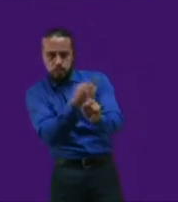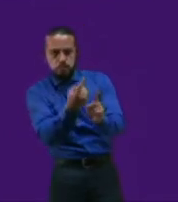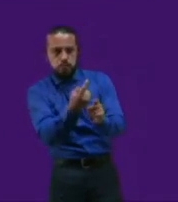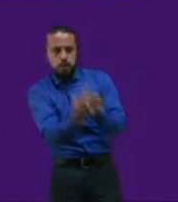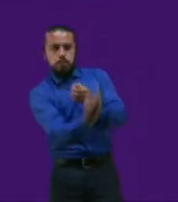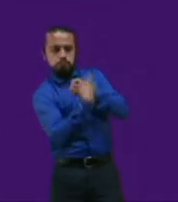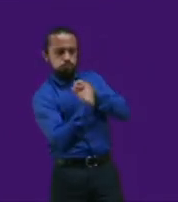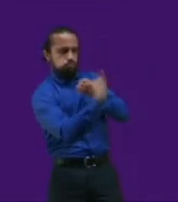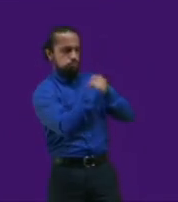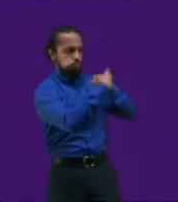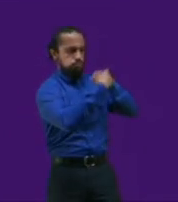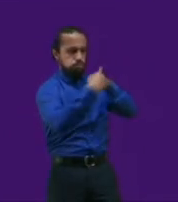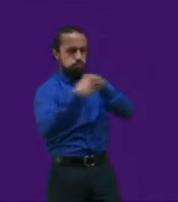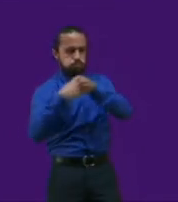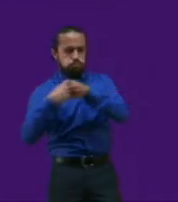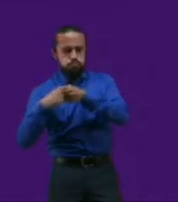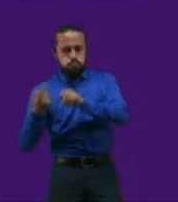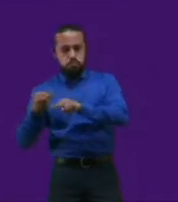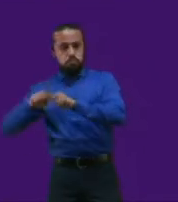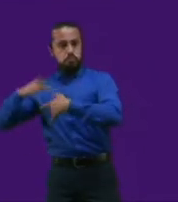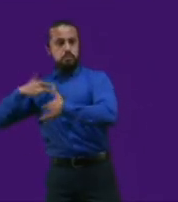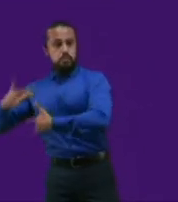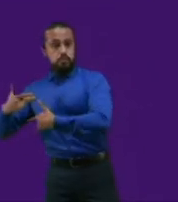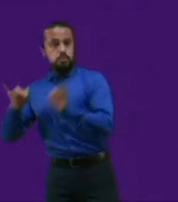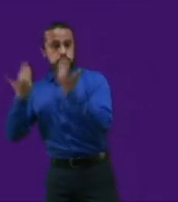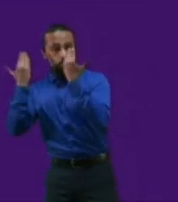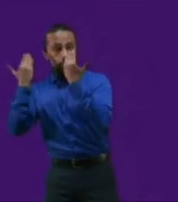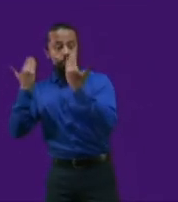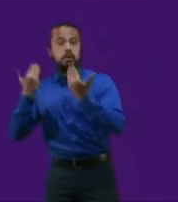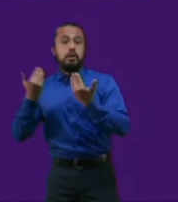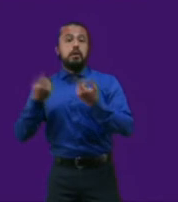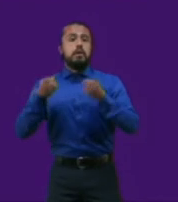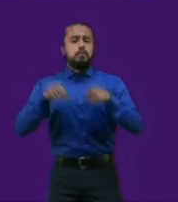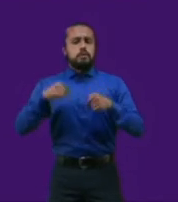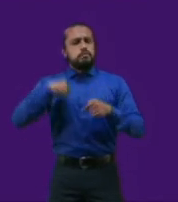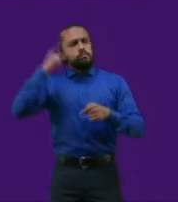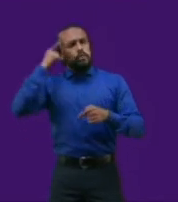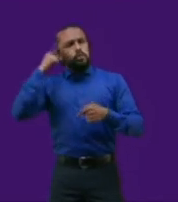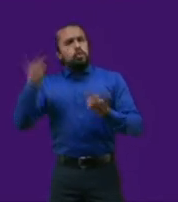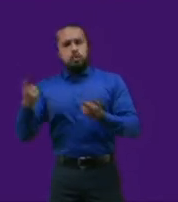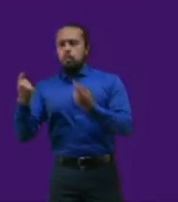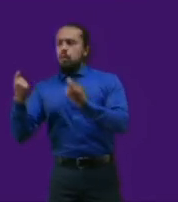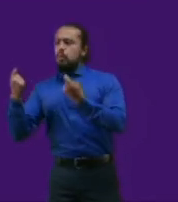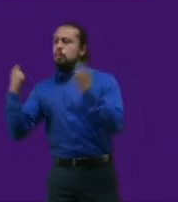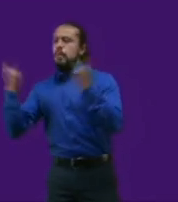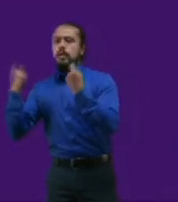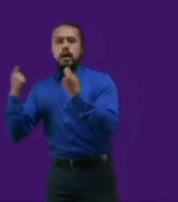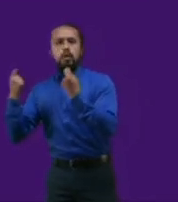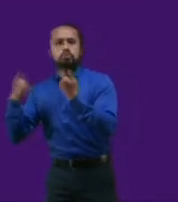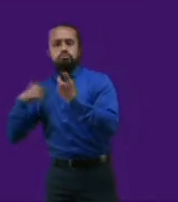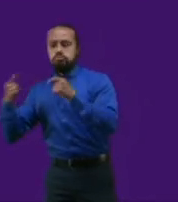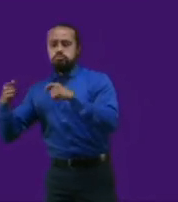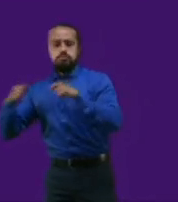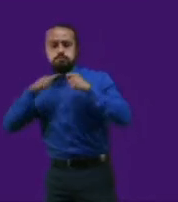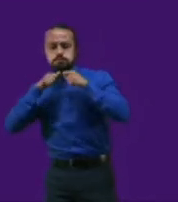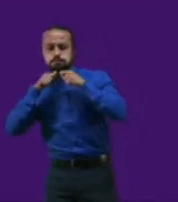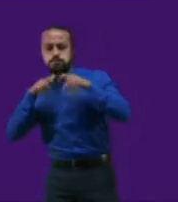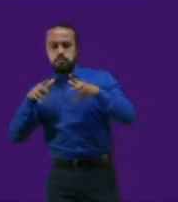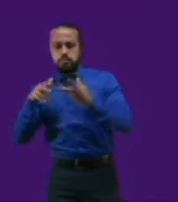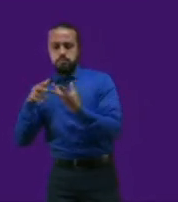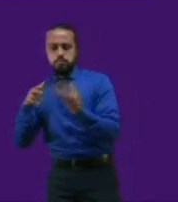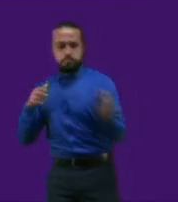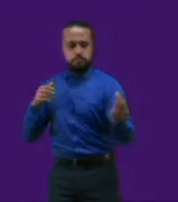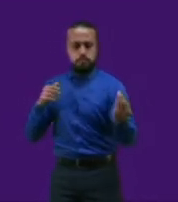bueno, pero también es importante saber cómo lo vas a llevar al mercado, cómo vas a hacer que, si en